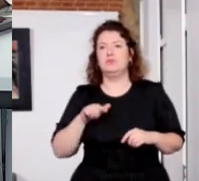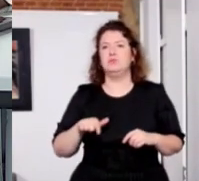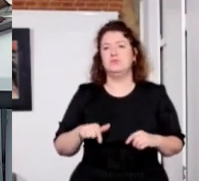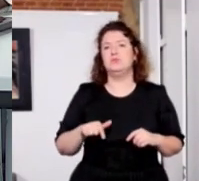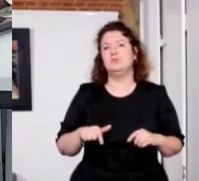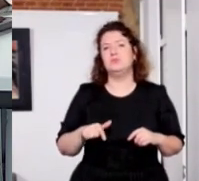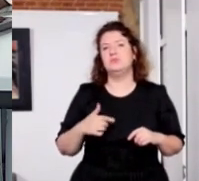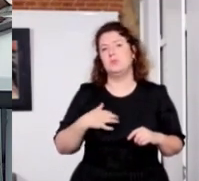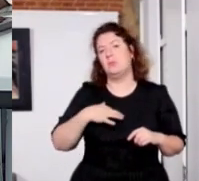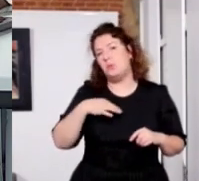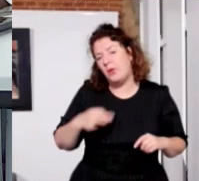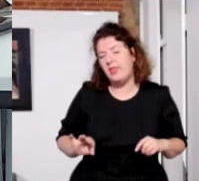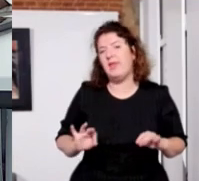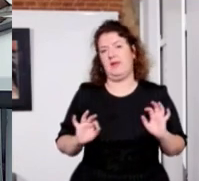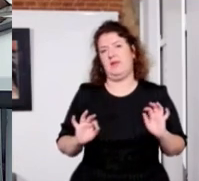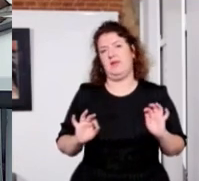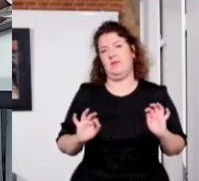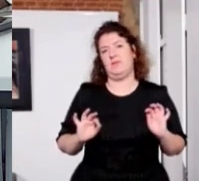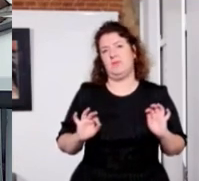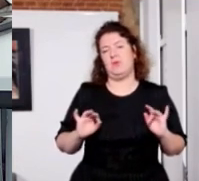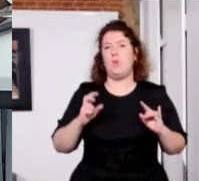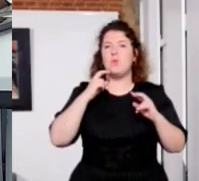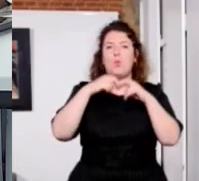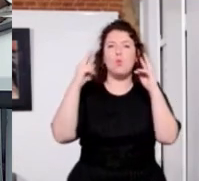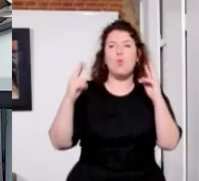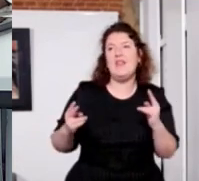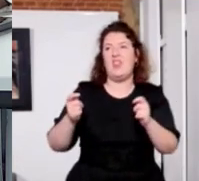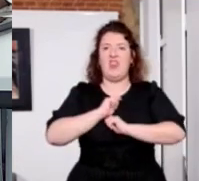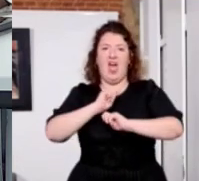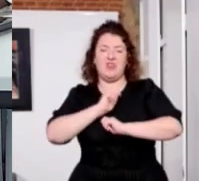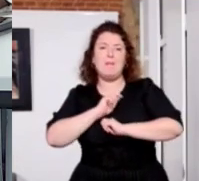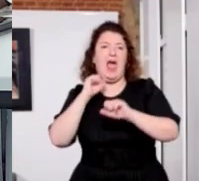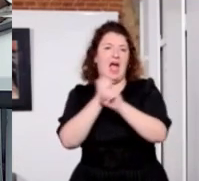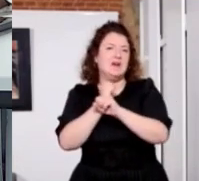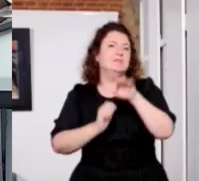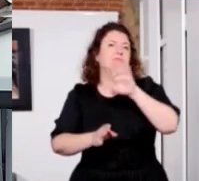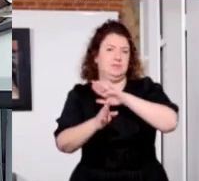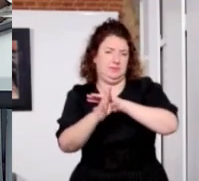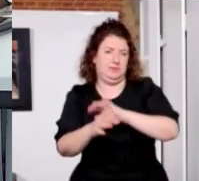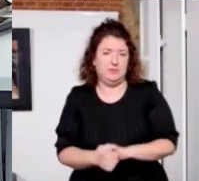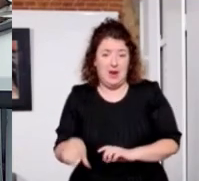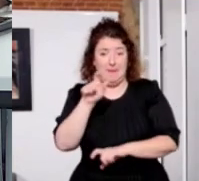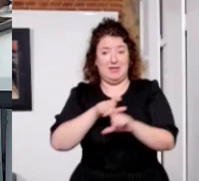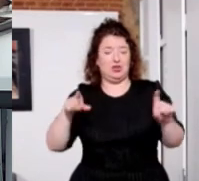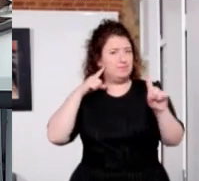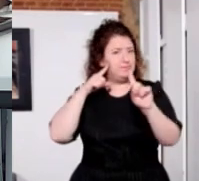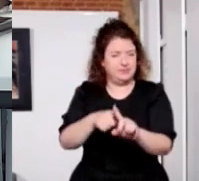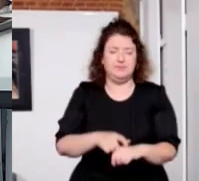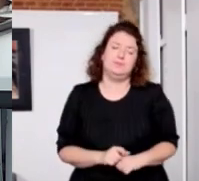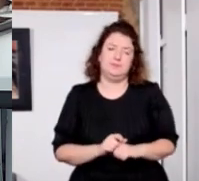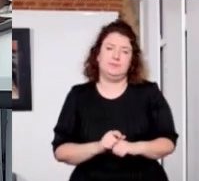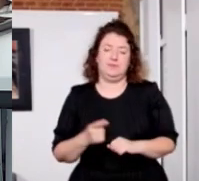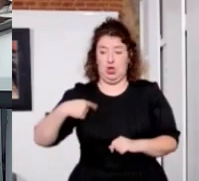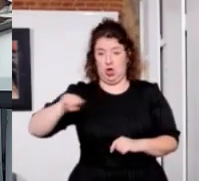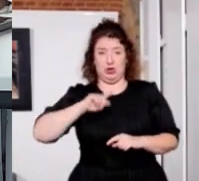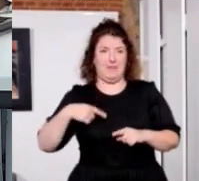forma puede también abrir esos puentes a seguir trabajando con y para las personas y entre